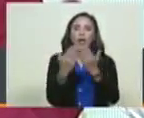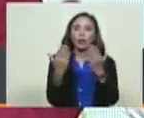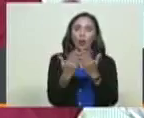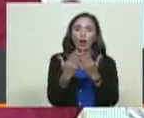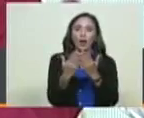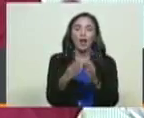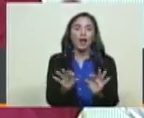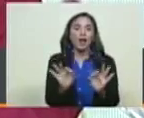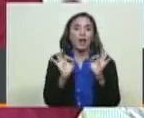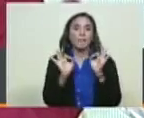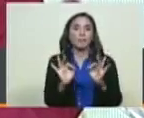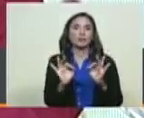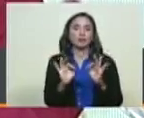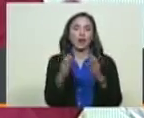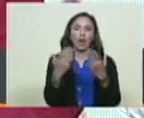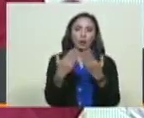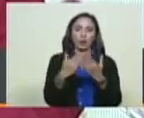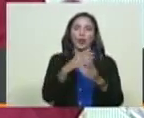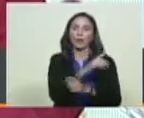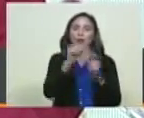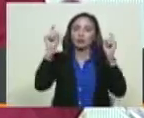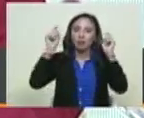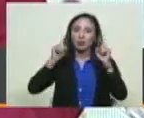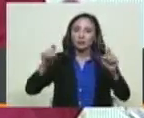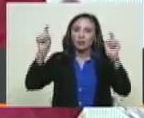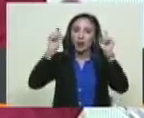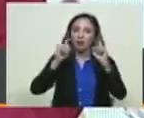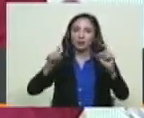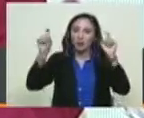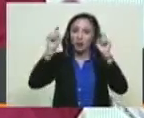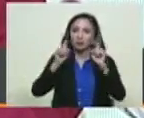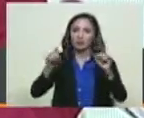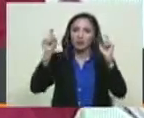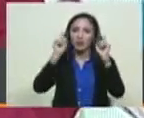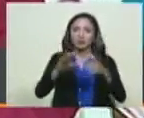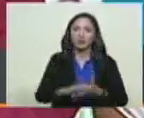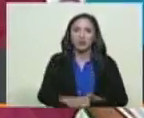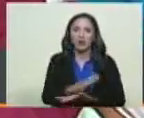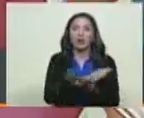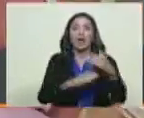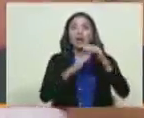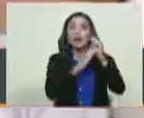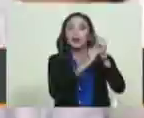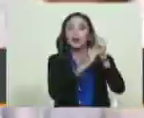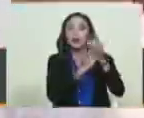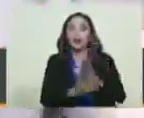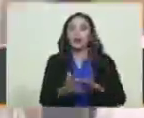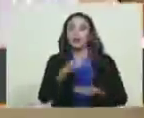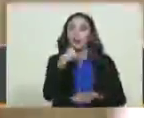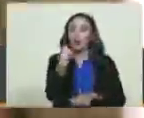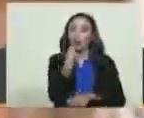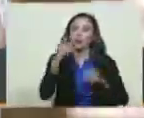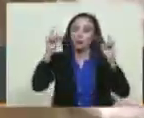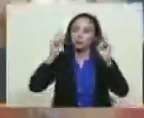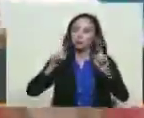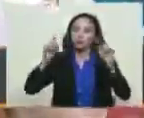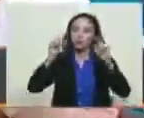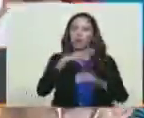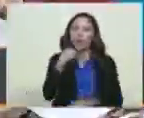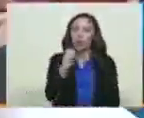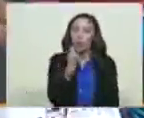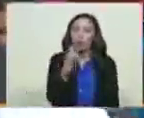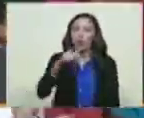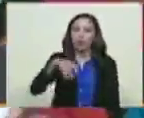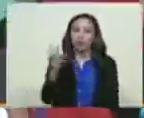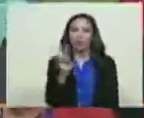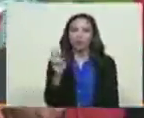especial de formación de líderes y cuadros de la juventud venezolana que